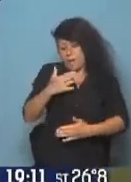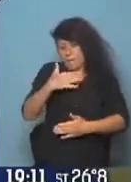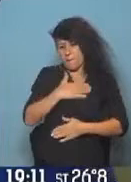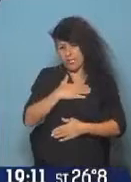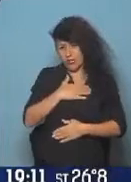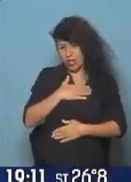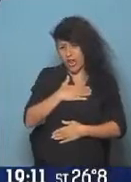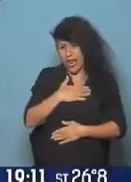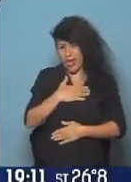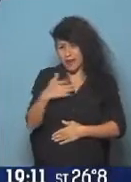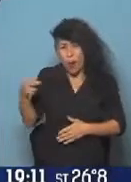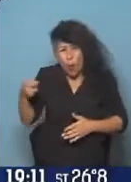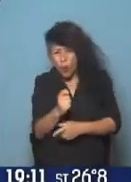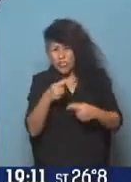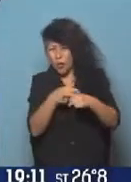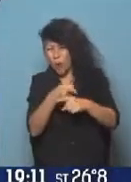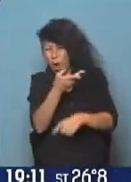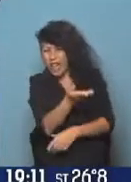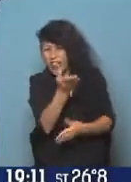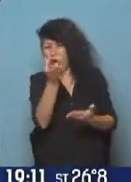así que